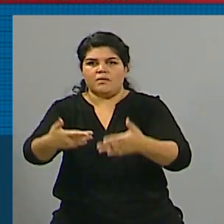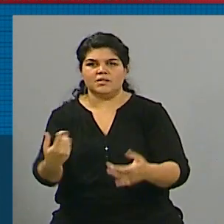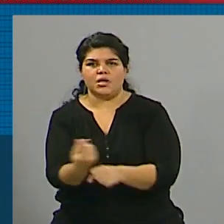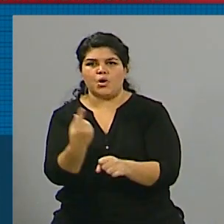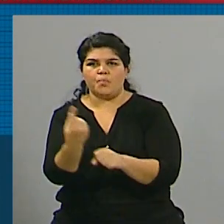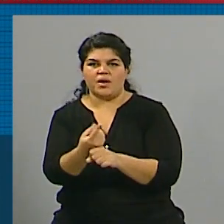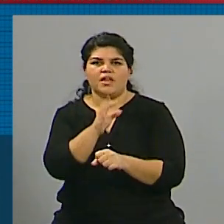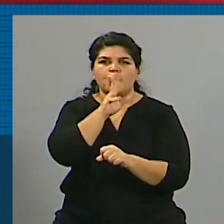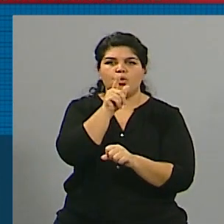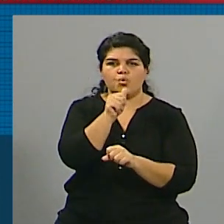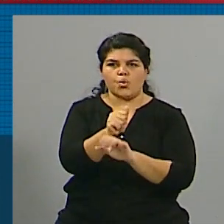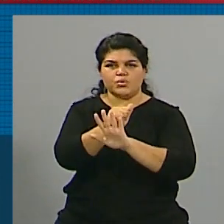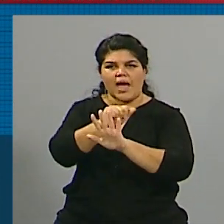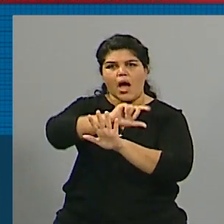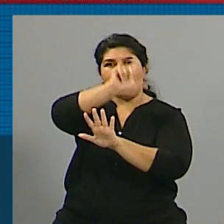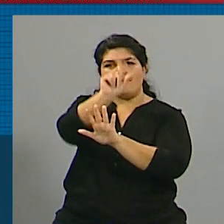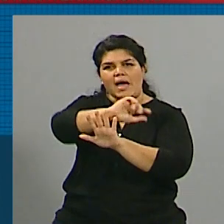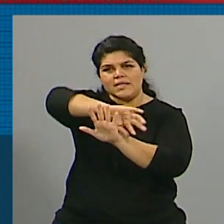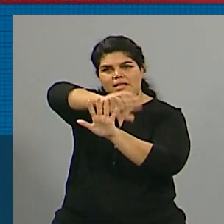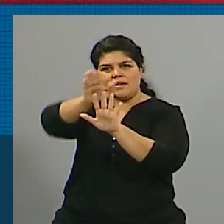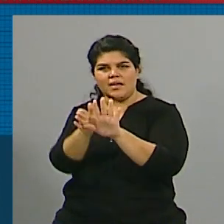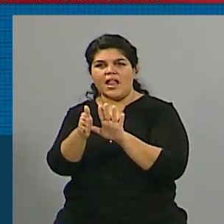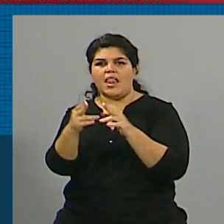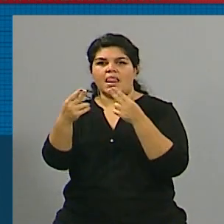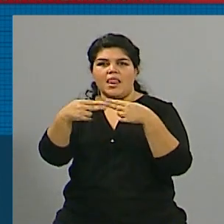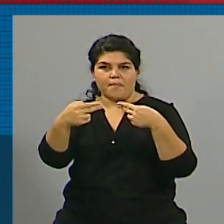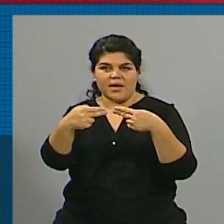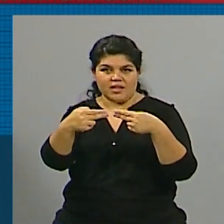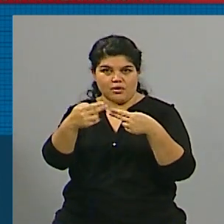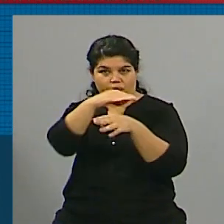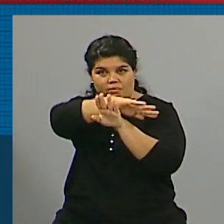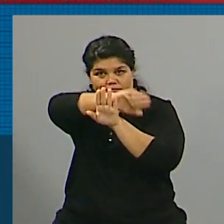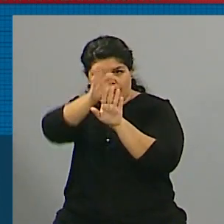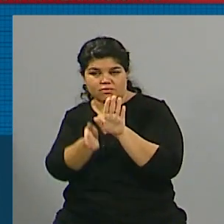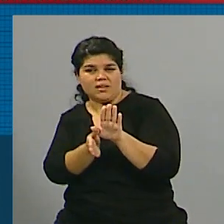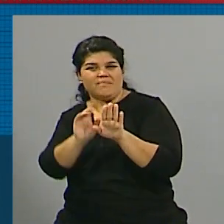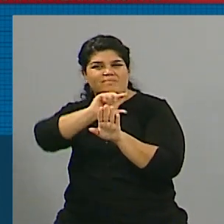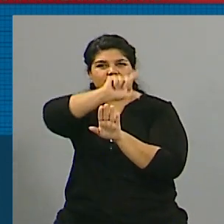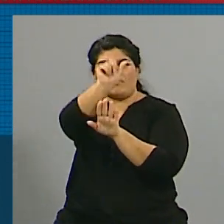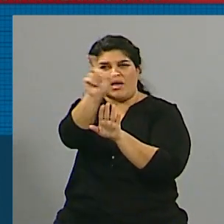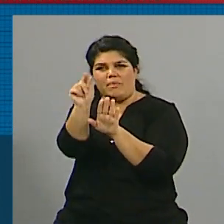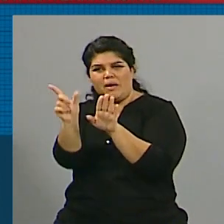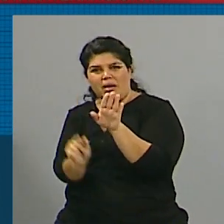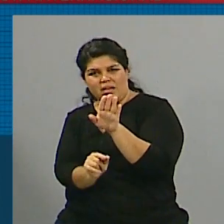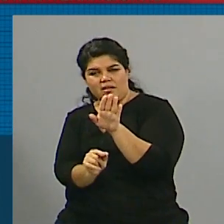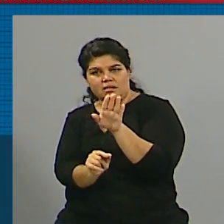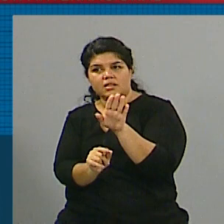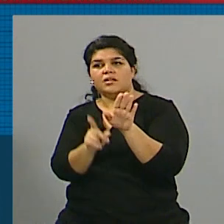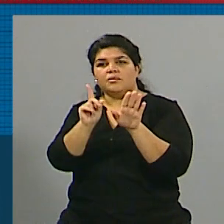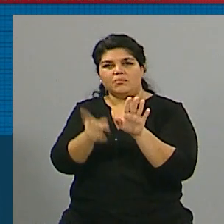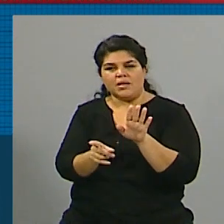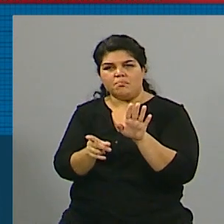limítrofes a Rusia a la OTAN, situación que se había planteado en la década del 90 que no se tenía que dar y se terminó dando, y lo cual Rusia entendió como